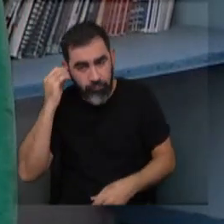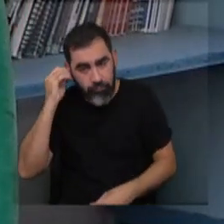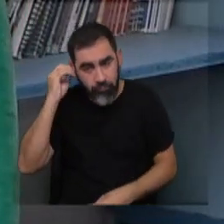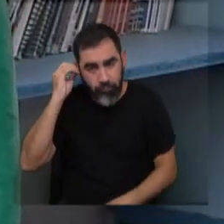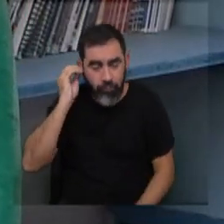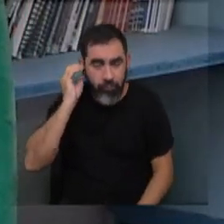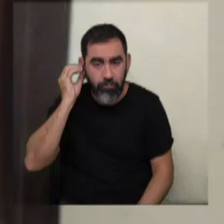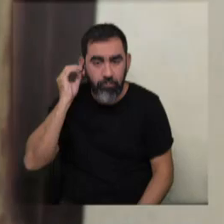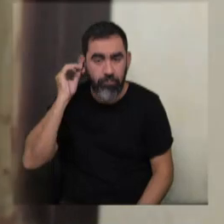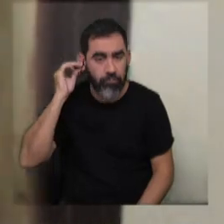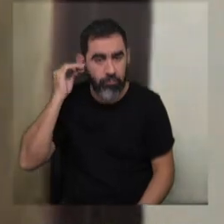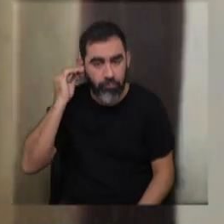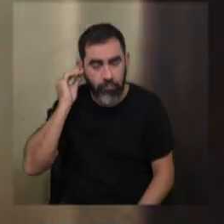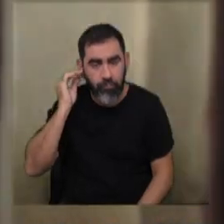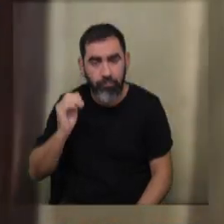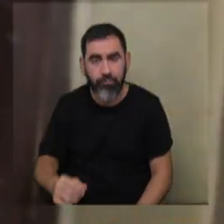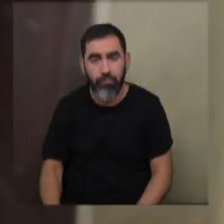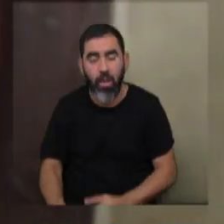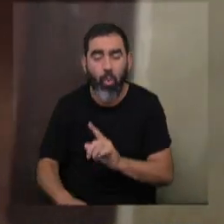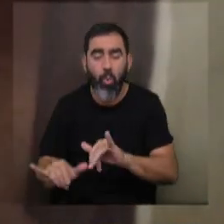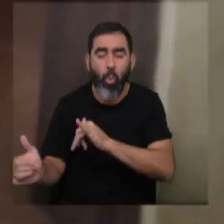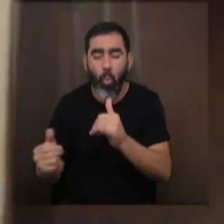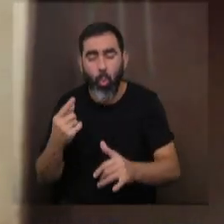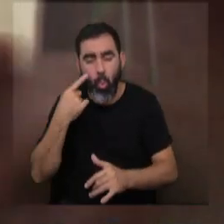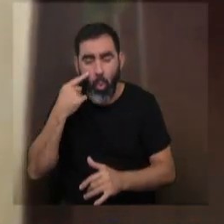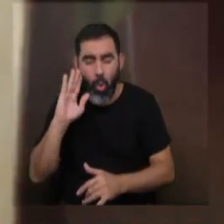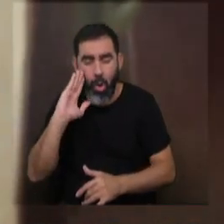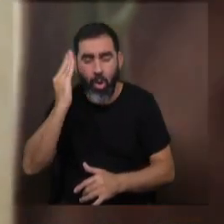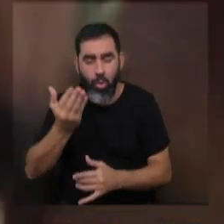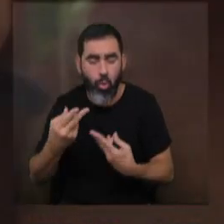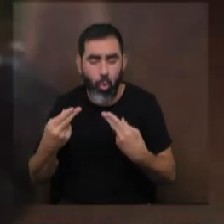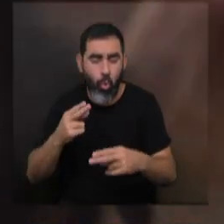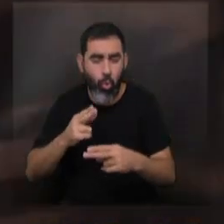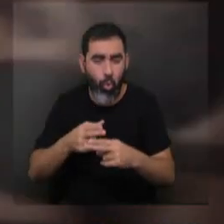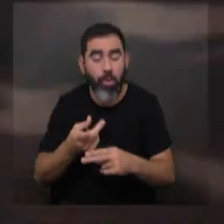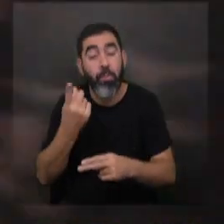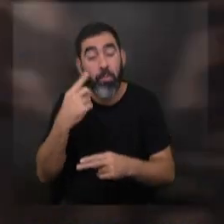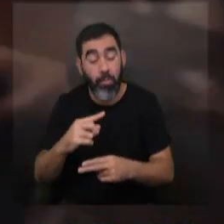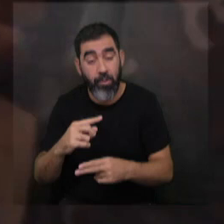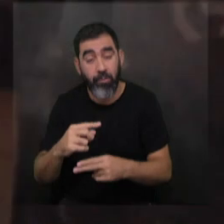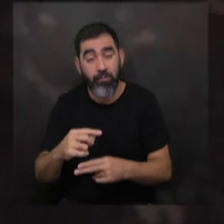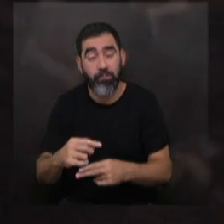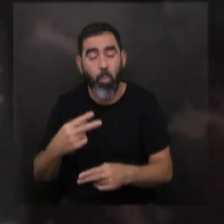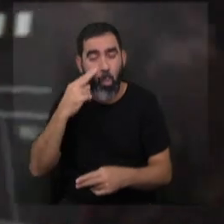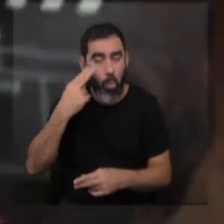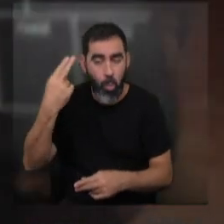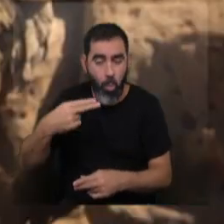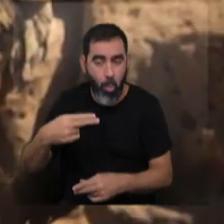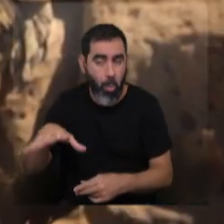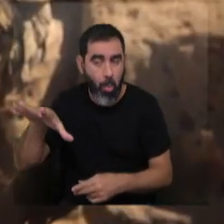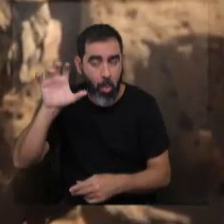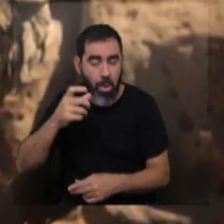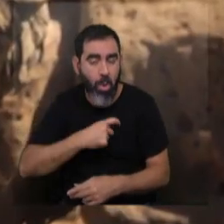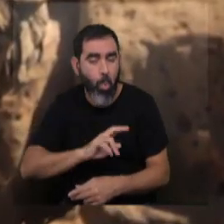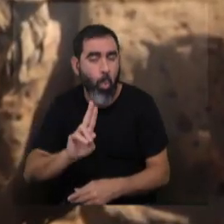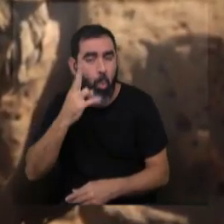dónde quedaba Uruguay. Algunos jugadores reconocían sus nombres, pero en realidad nunca habían escuchado hablar mucho